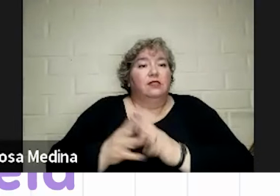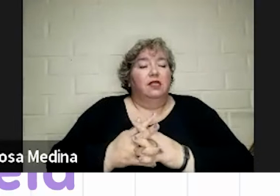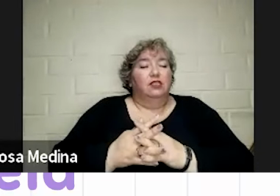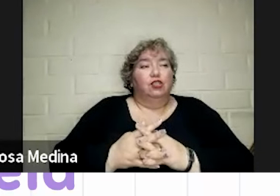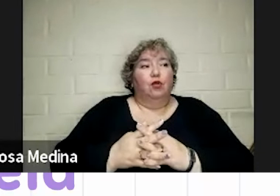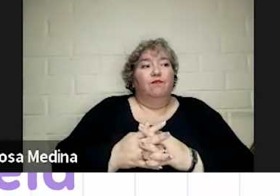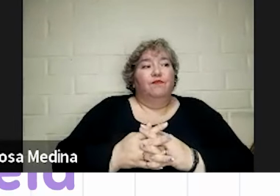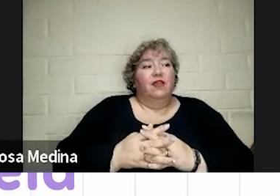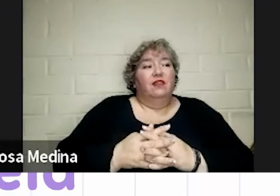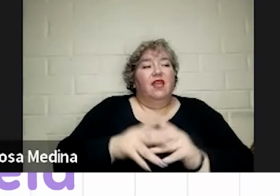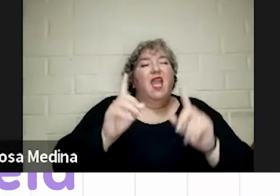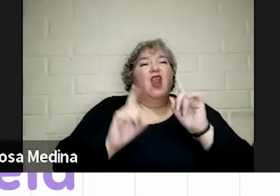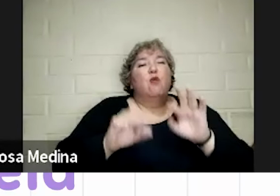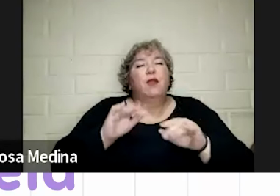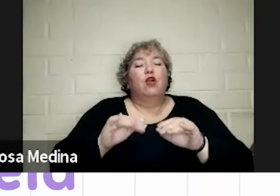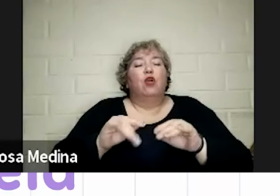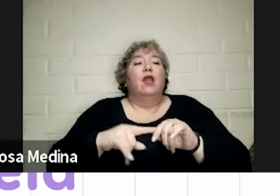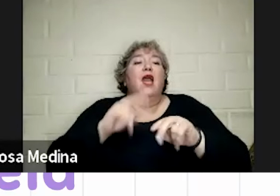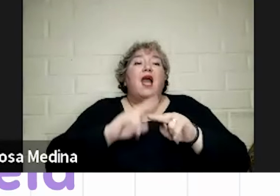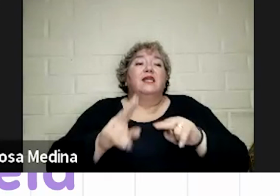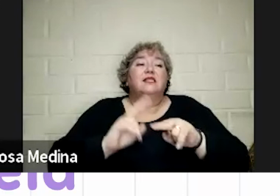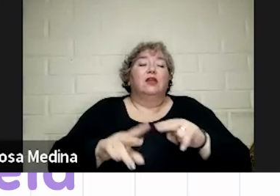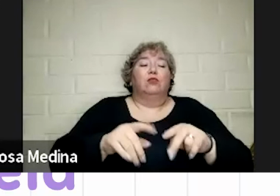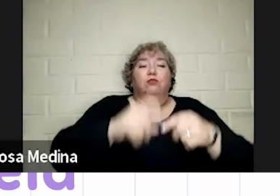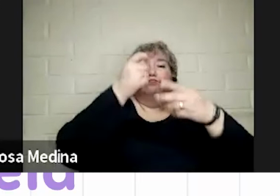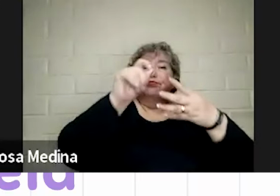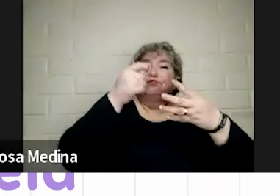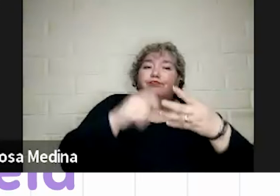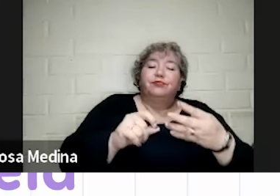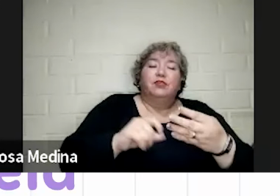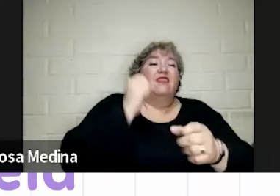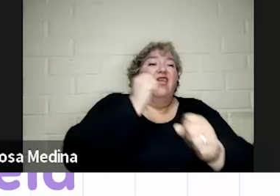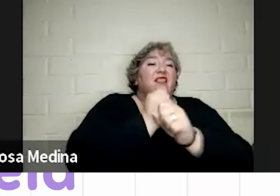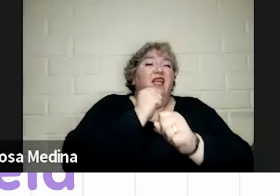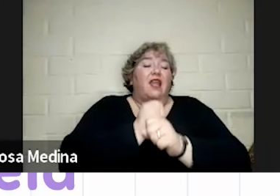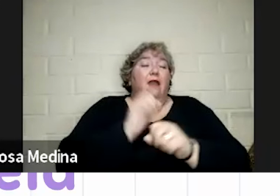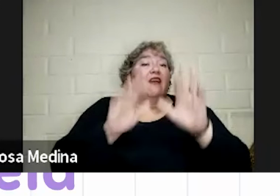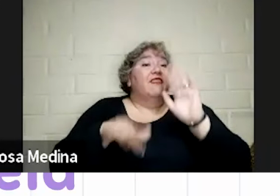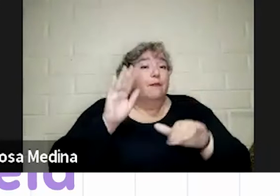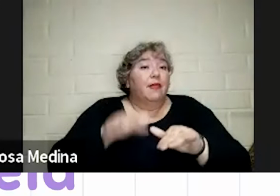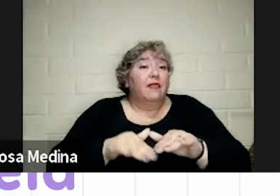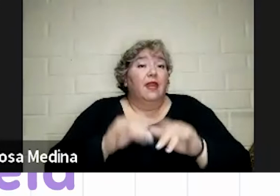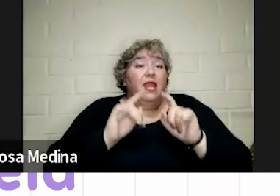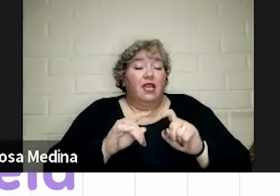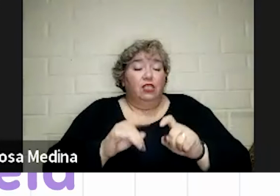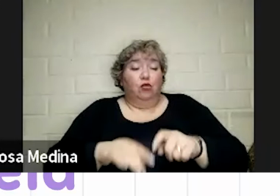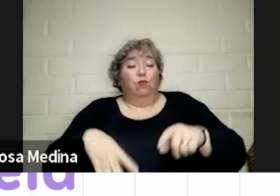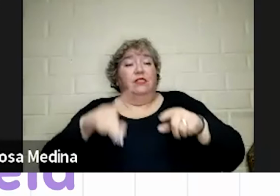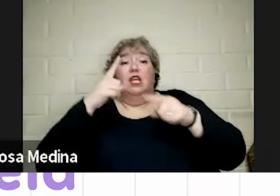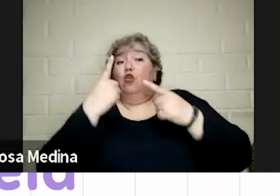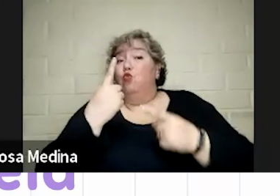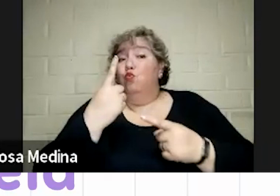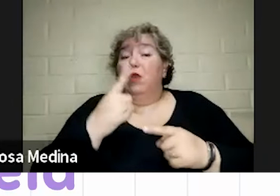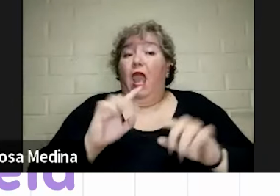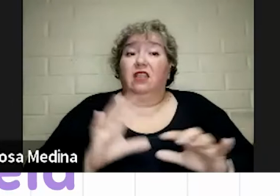cierto tiempo, hacer un chequeo de las tareas que voy haciendo, dependiendo del monitoreo. Acuérdense que puede ser monitoreo en una actividad o monitoreo en